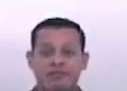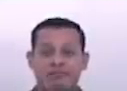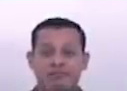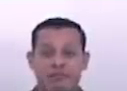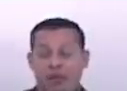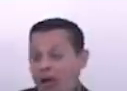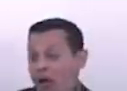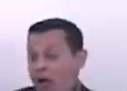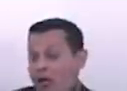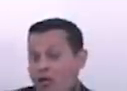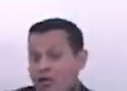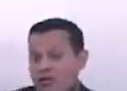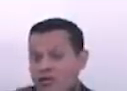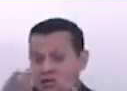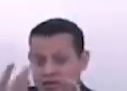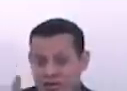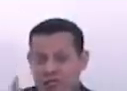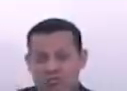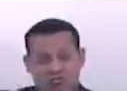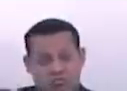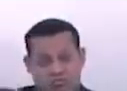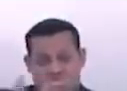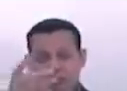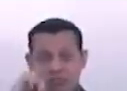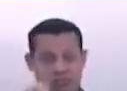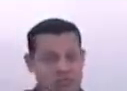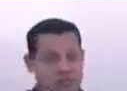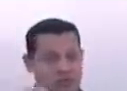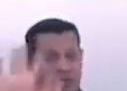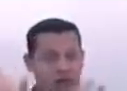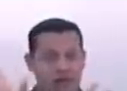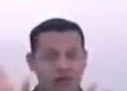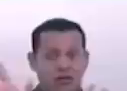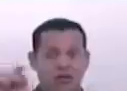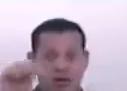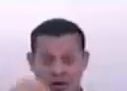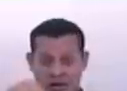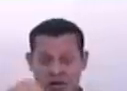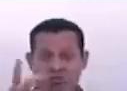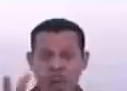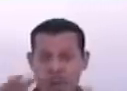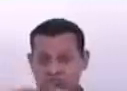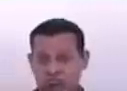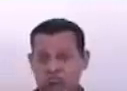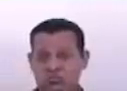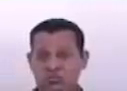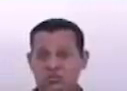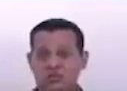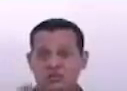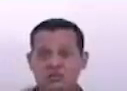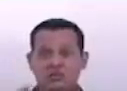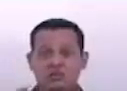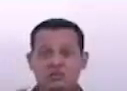que han hecho ya una confesión clara de que son cómplices de los delincuentes.